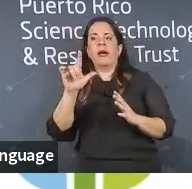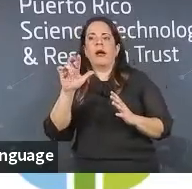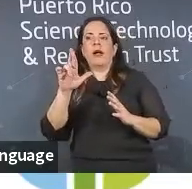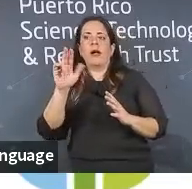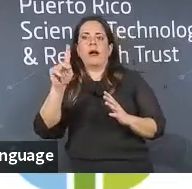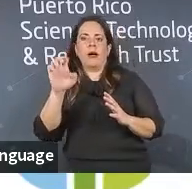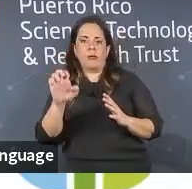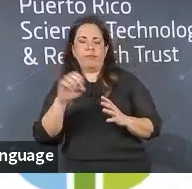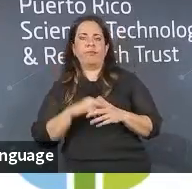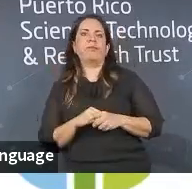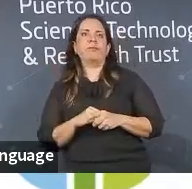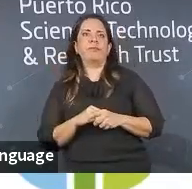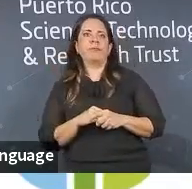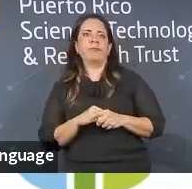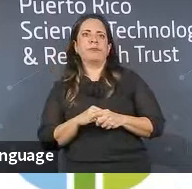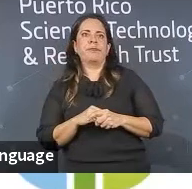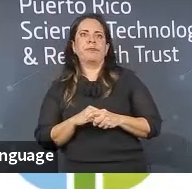y